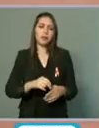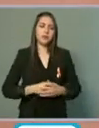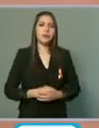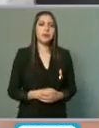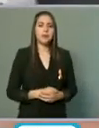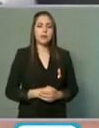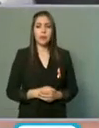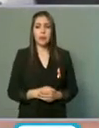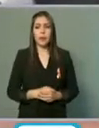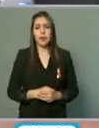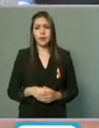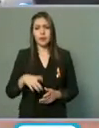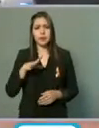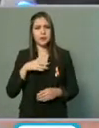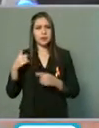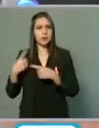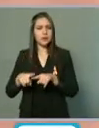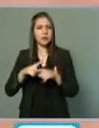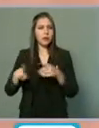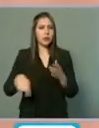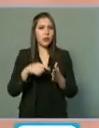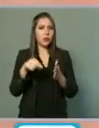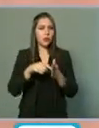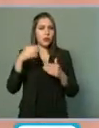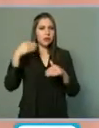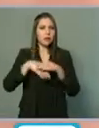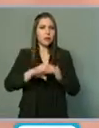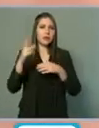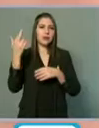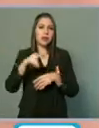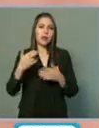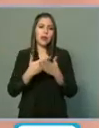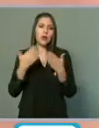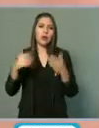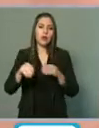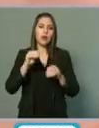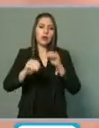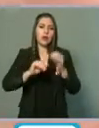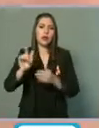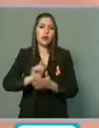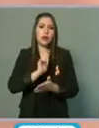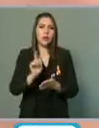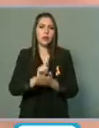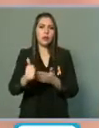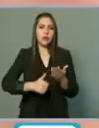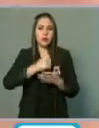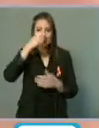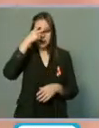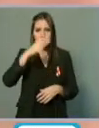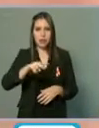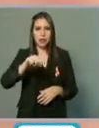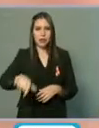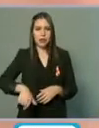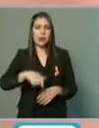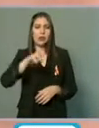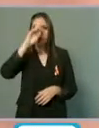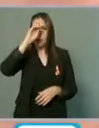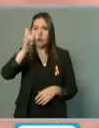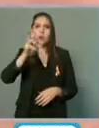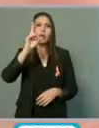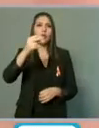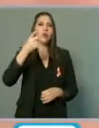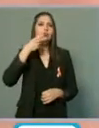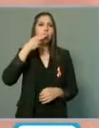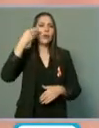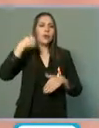muchos lugares cerrados que afortunadamente la legislación de nuestra CDMX pues prohíbe el fumar en lugares cerrados.